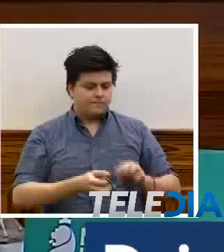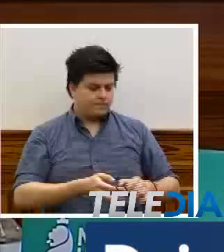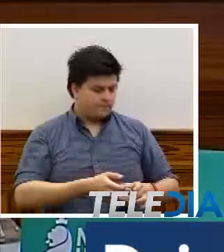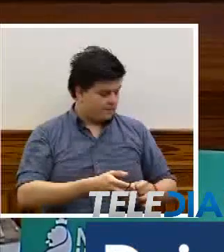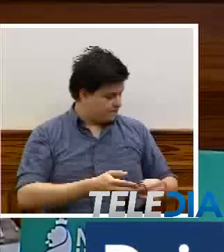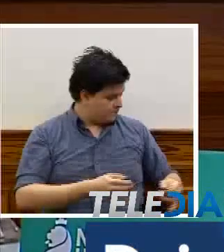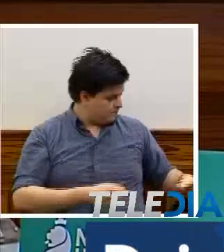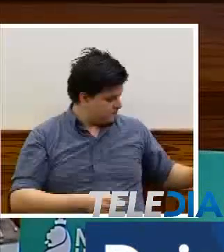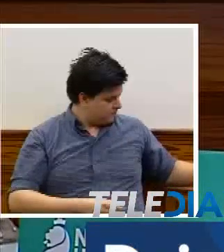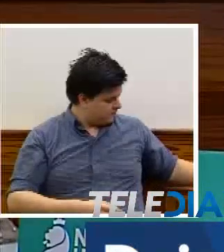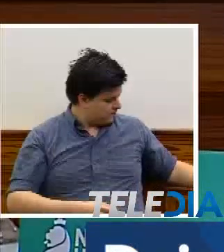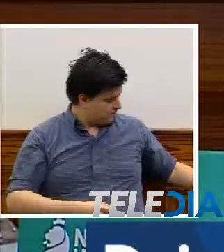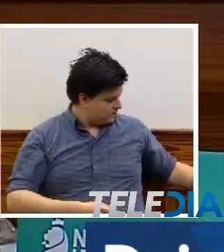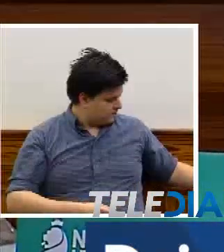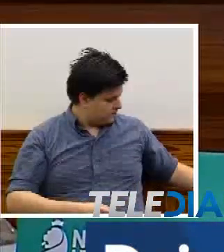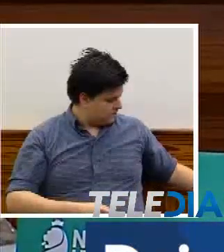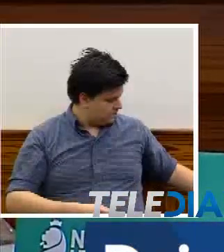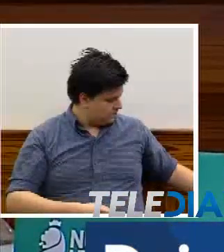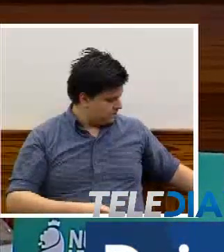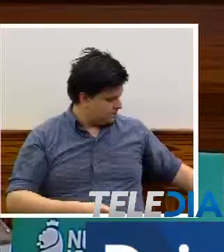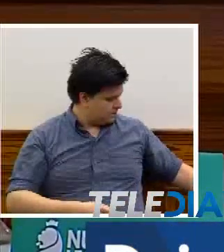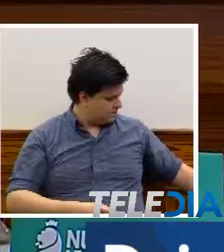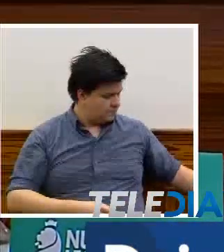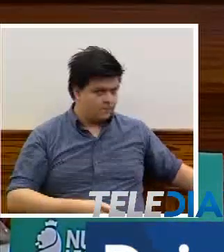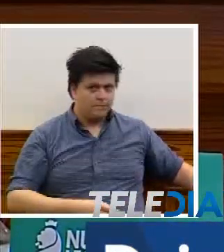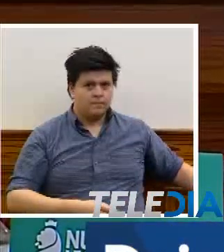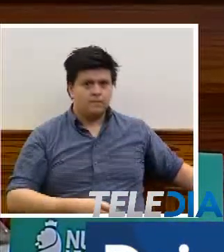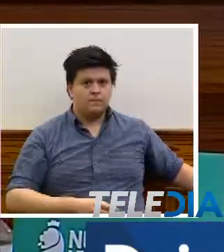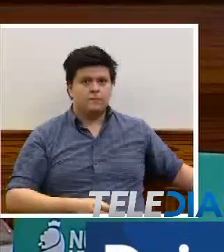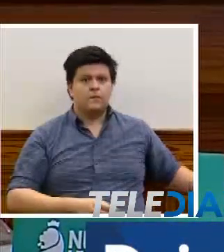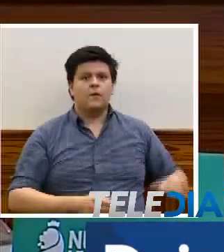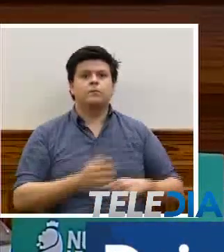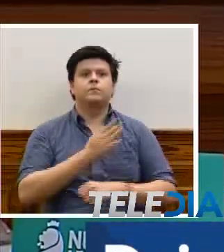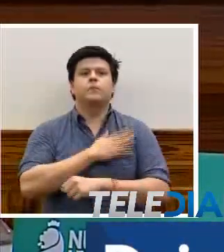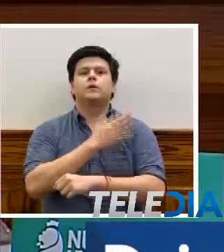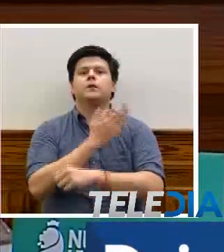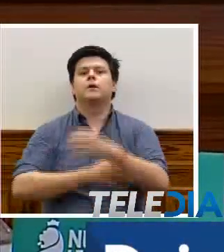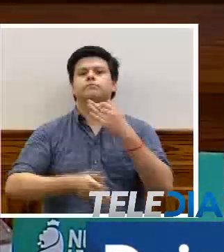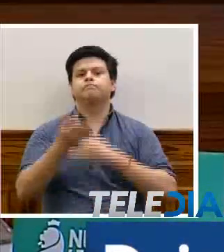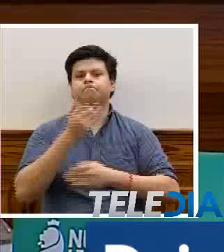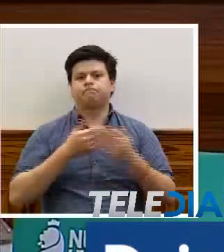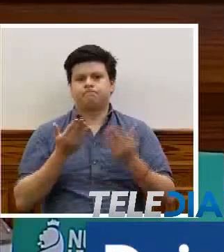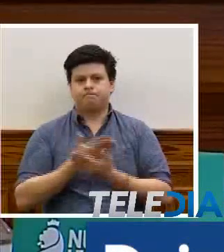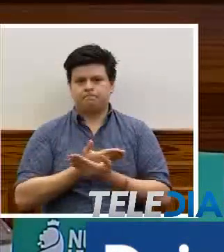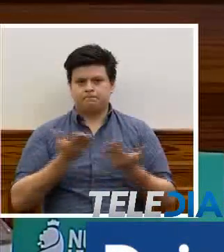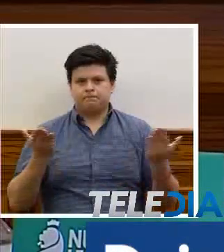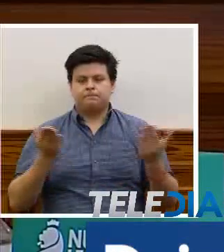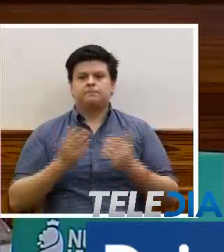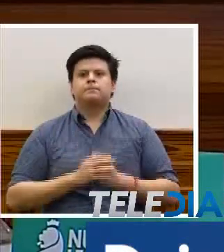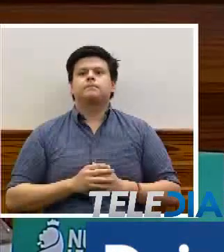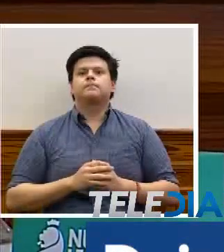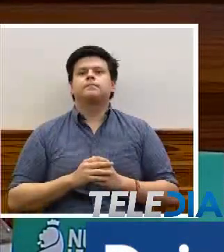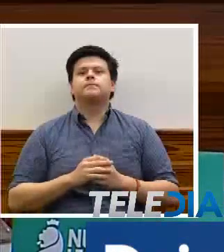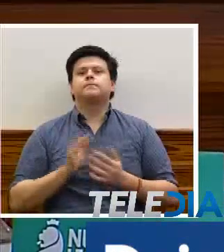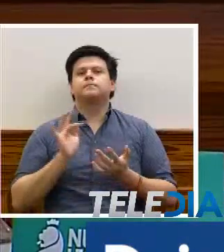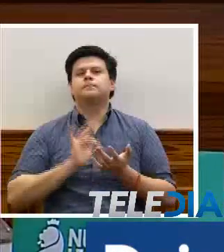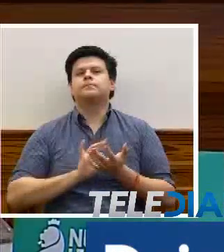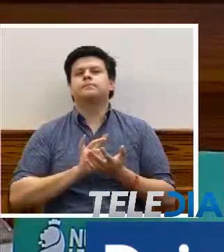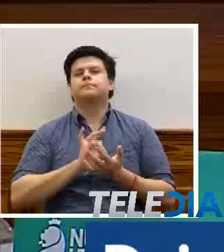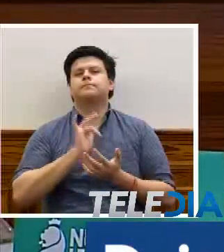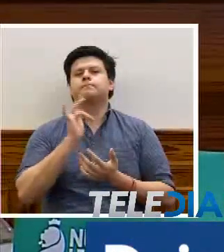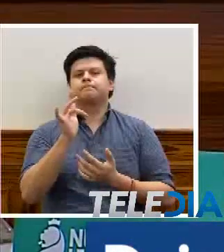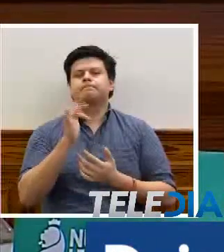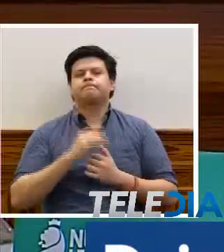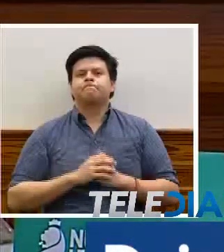atender la vacunación de COVID-19 y se quedan los elementos femeninos, doctoras,